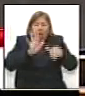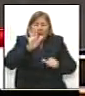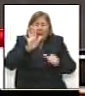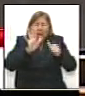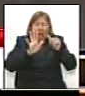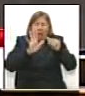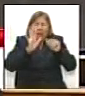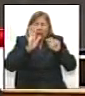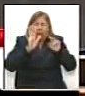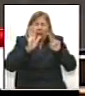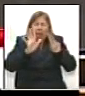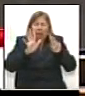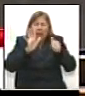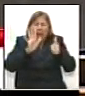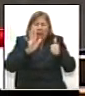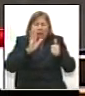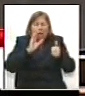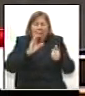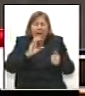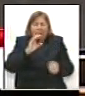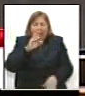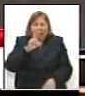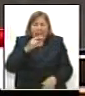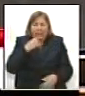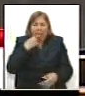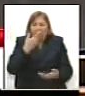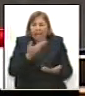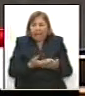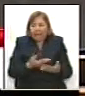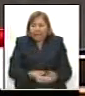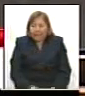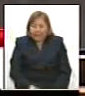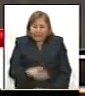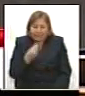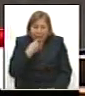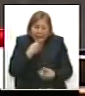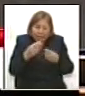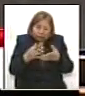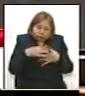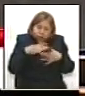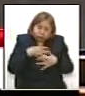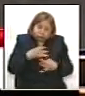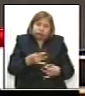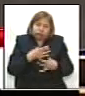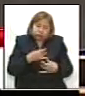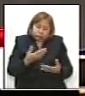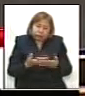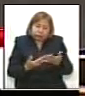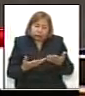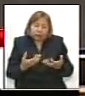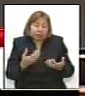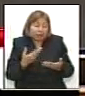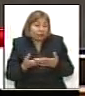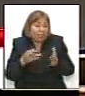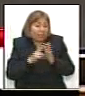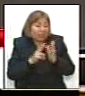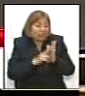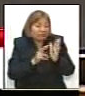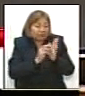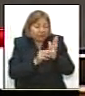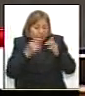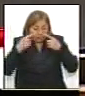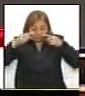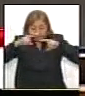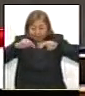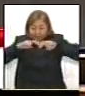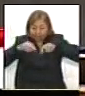del 2016-CR, por lo que declara de interés nacional el registro, la